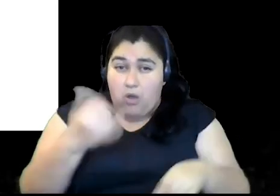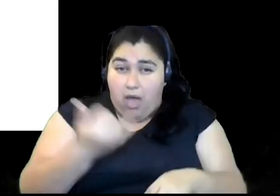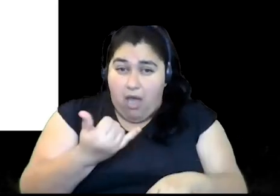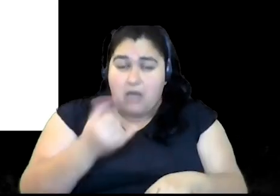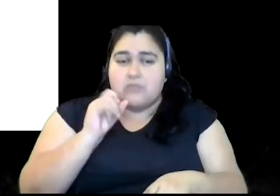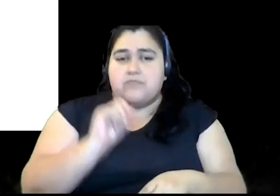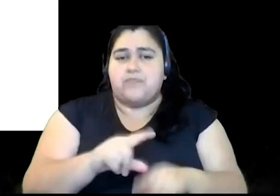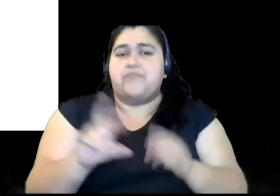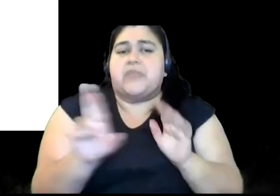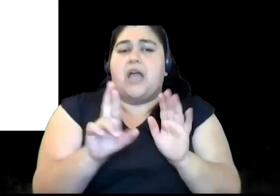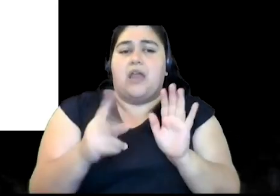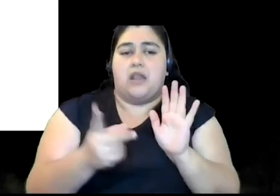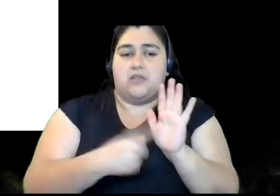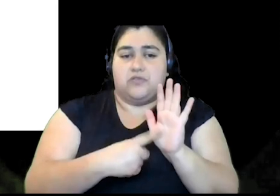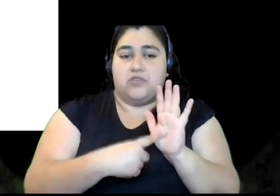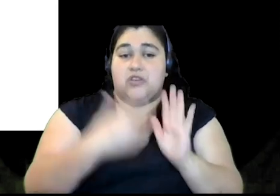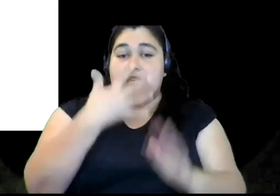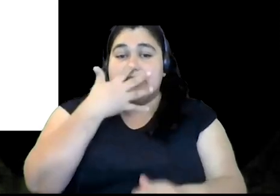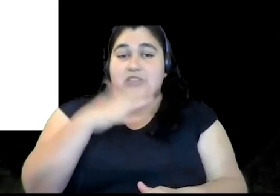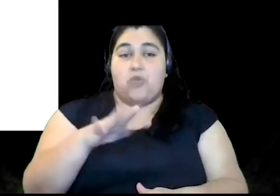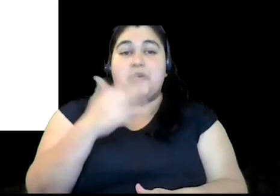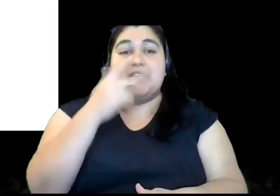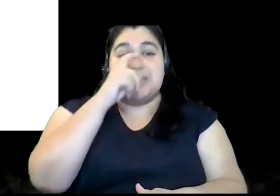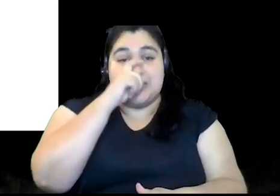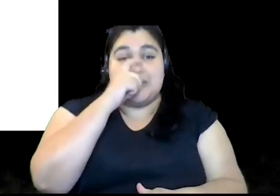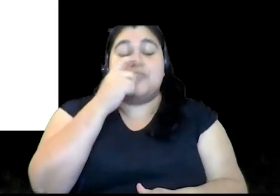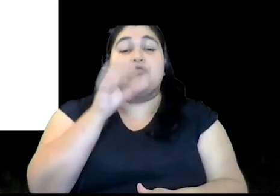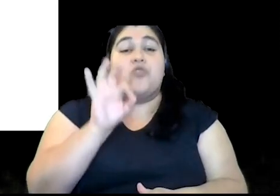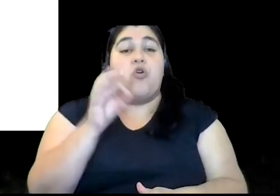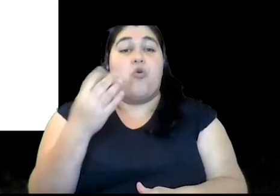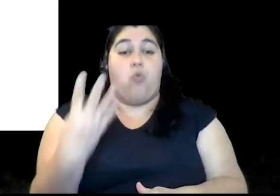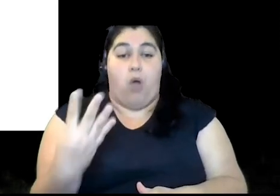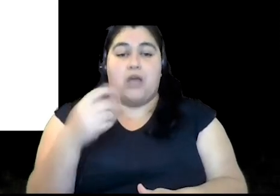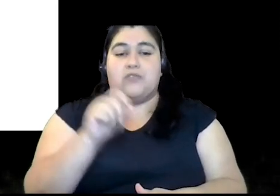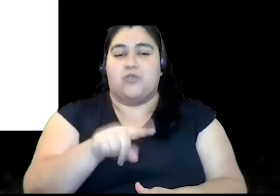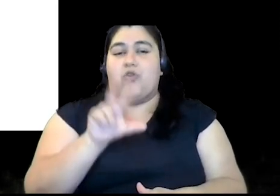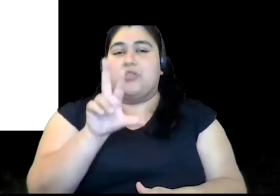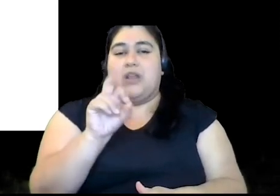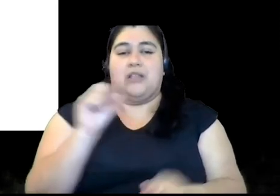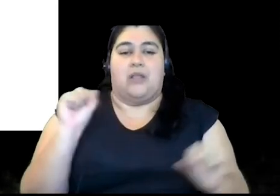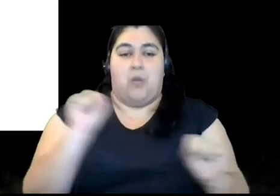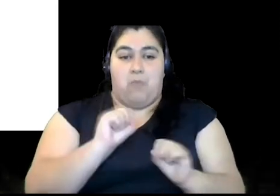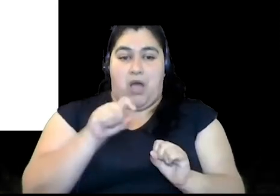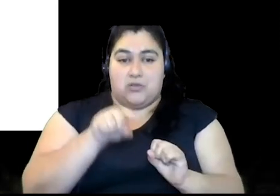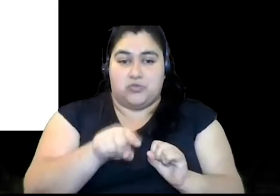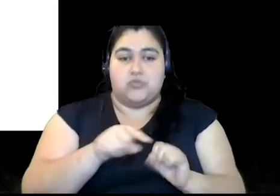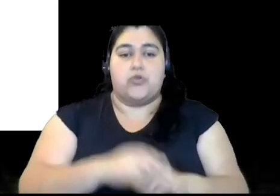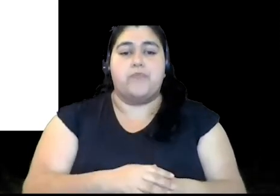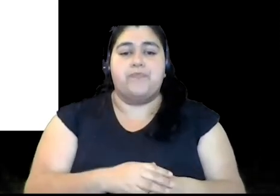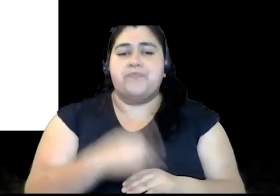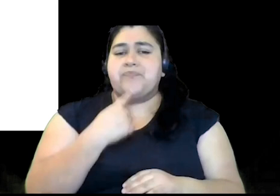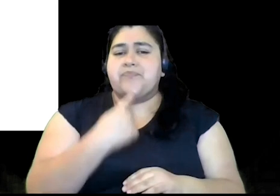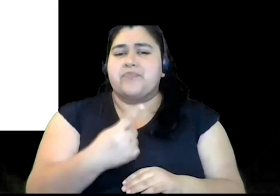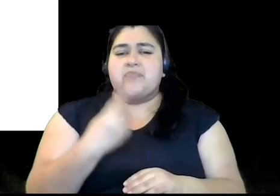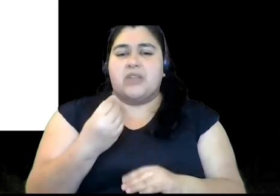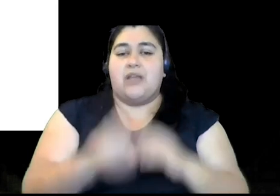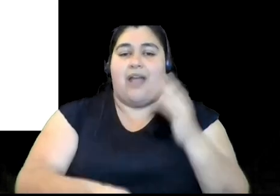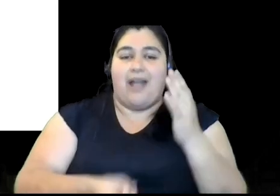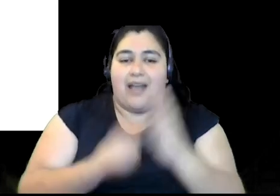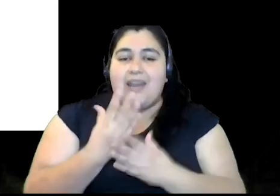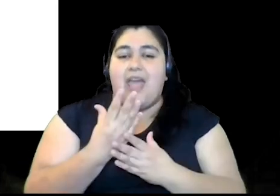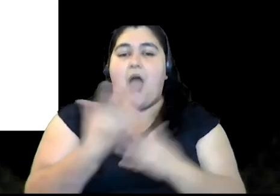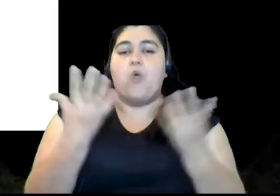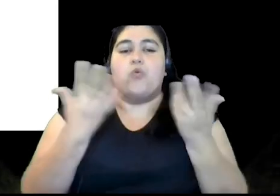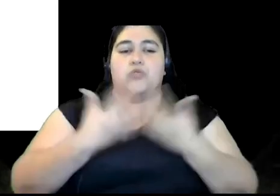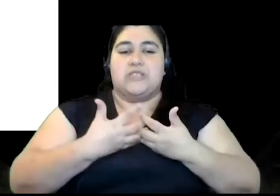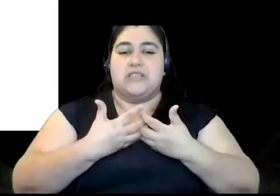de la resolución 5704 del 30 de mayo, que lo que hace es crear